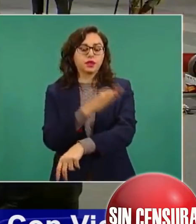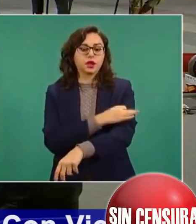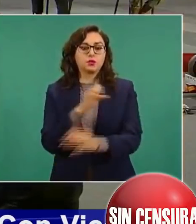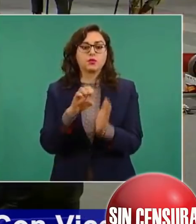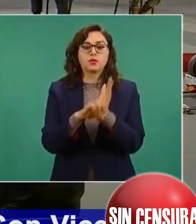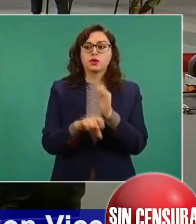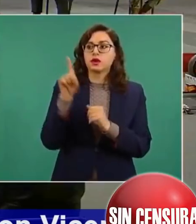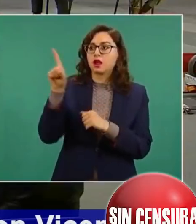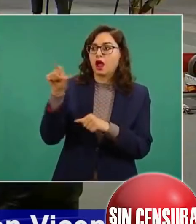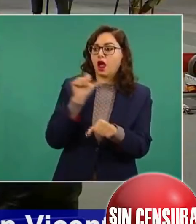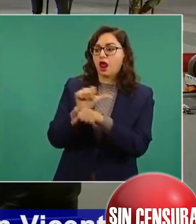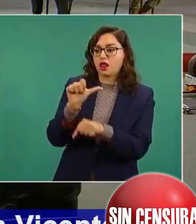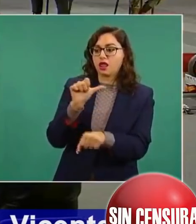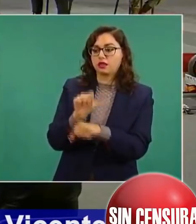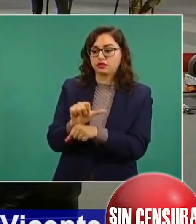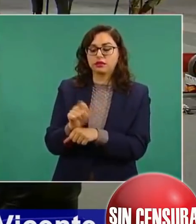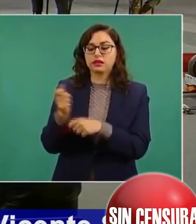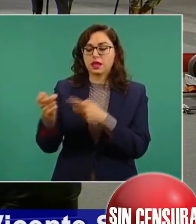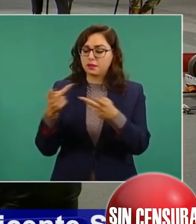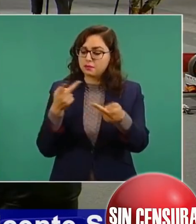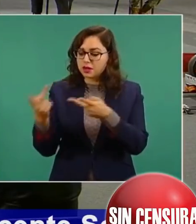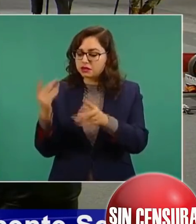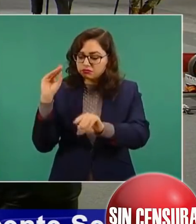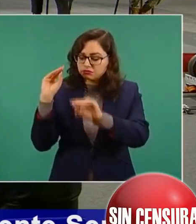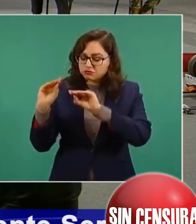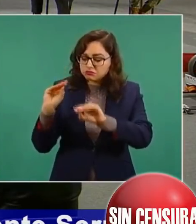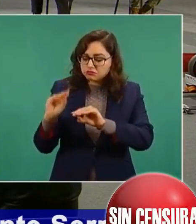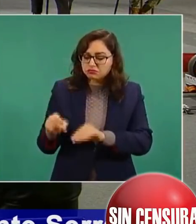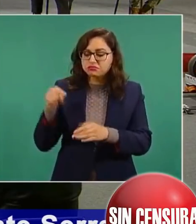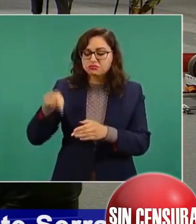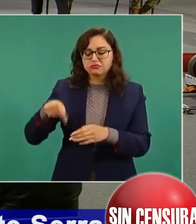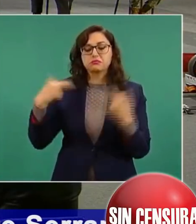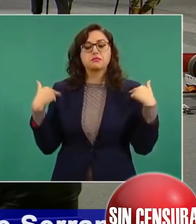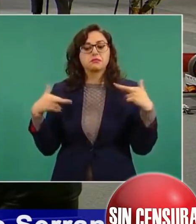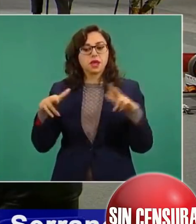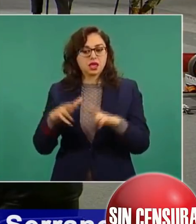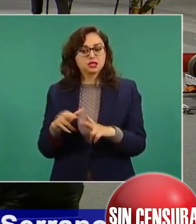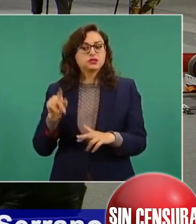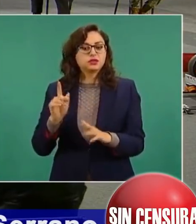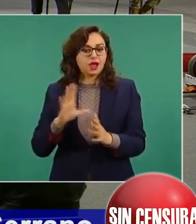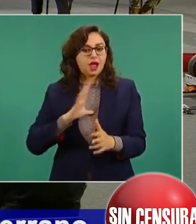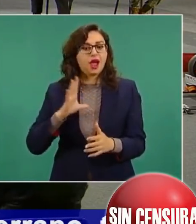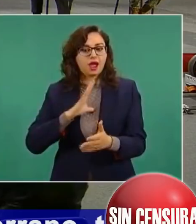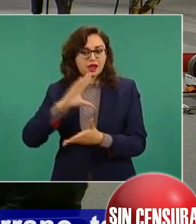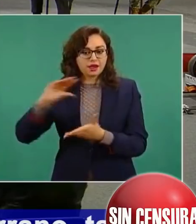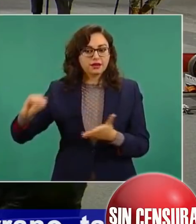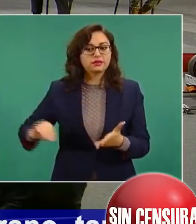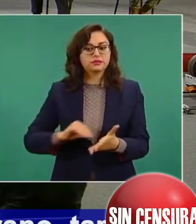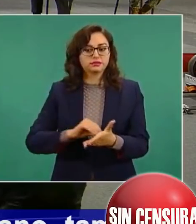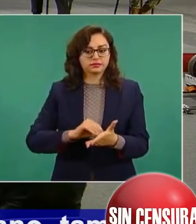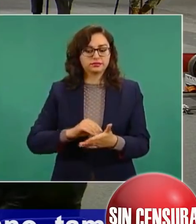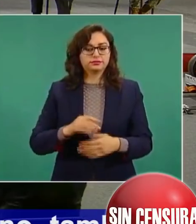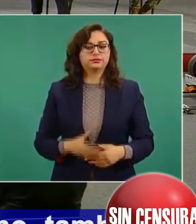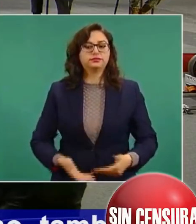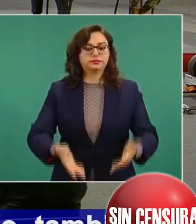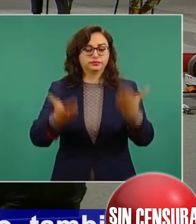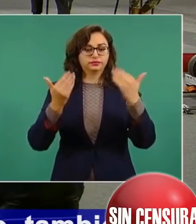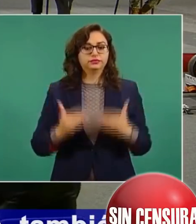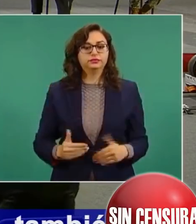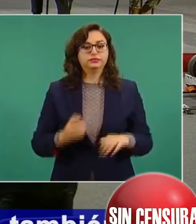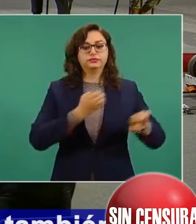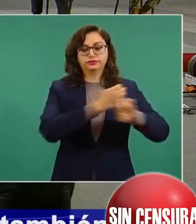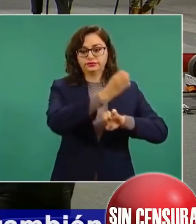misión específica, tiene en su plan de vacunación al personal educativo. Vámonos ahora sí con las